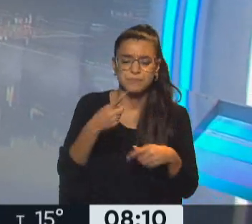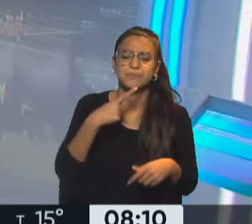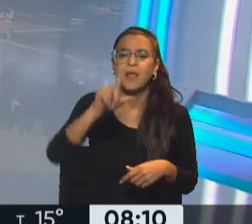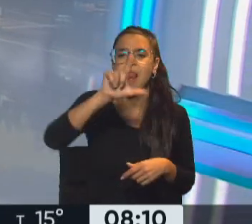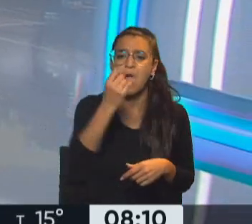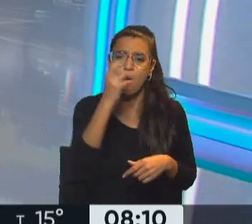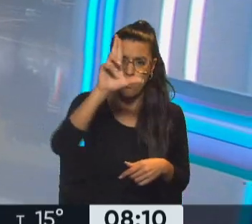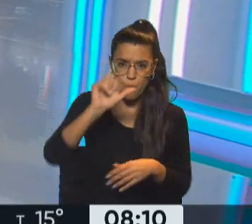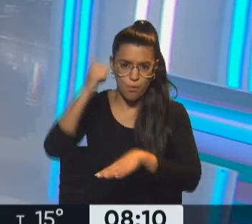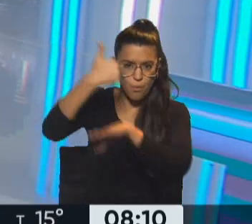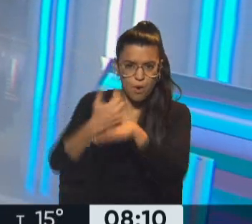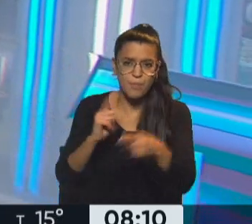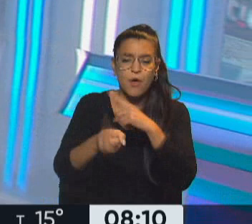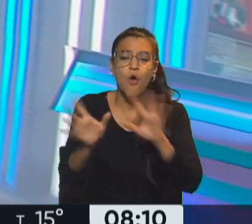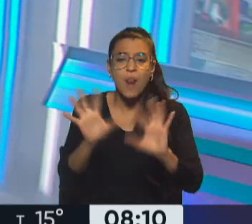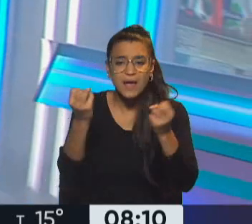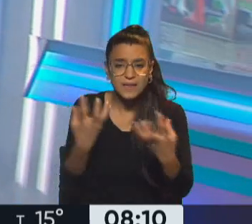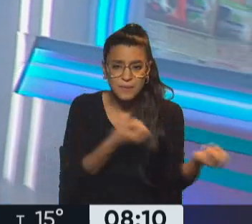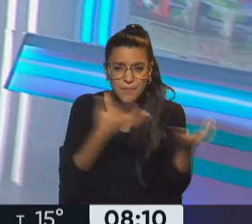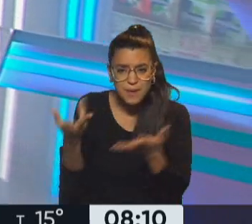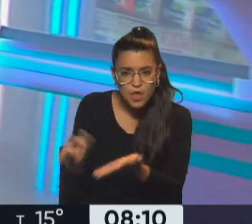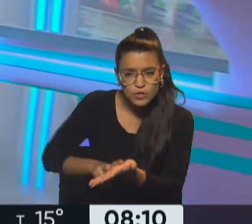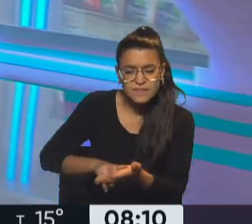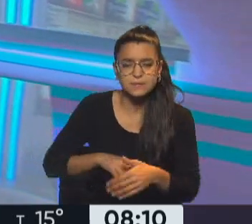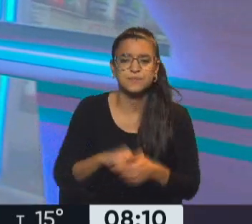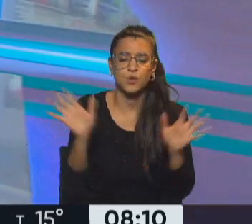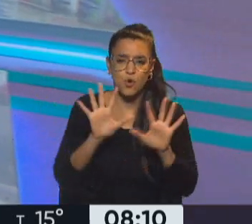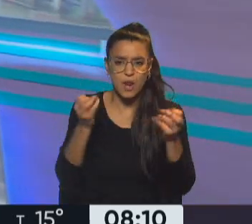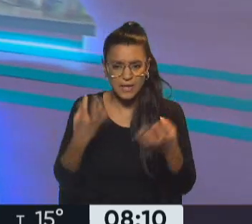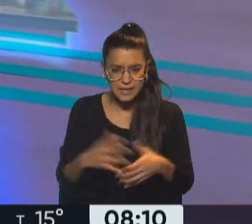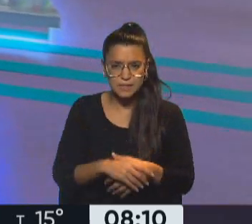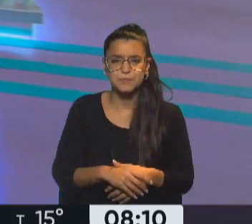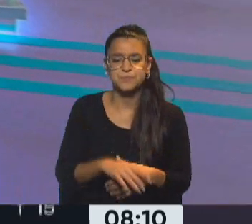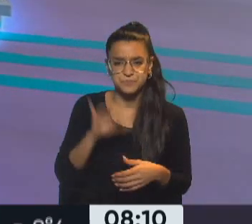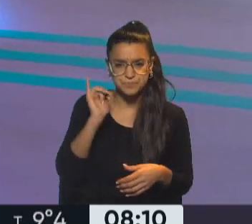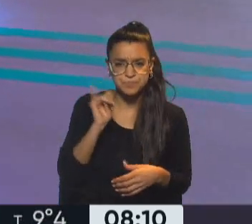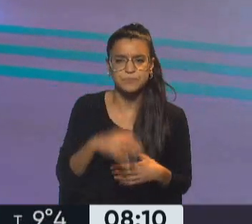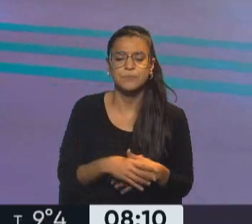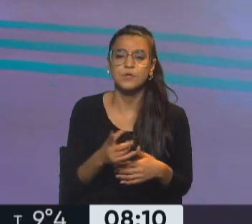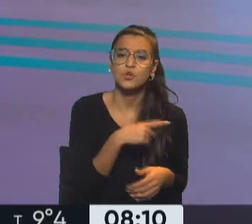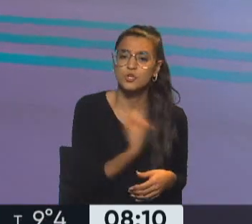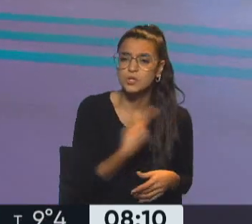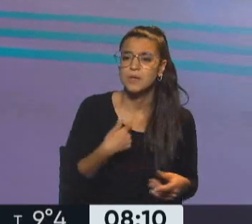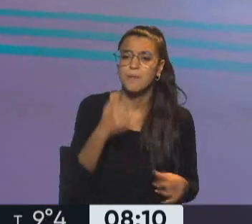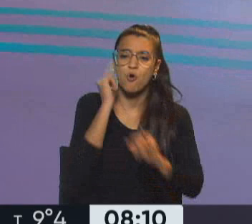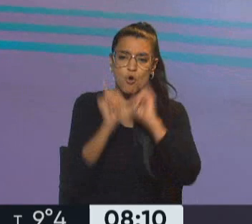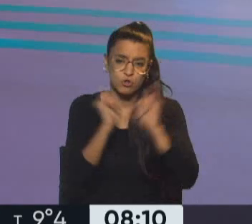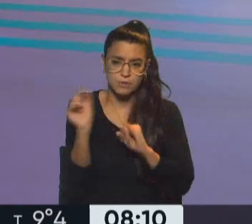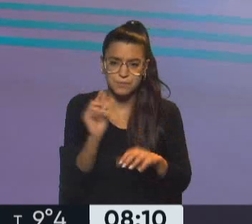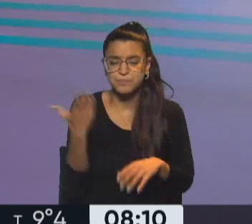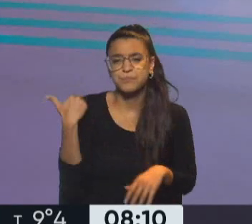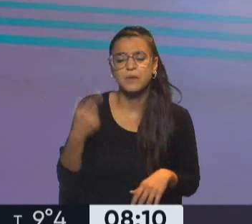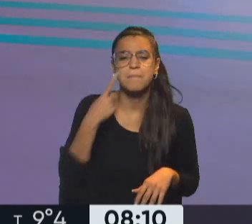mallorquín en vivo este tema cómo está la obra bienvenida nuevamente como te vale bueno ale silvia lo que estábamos planteando recién